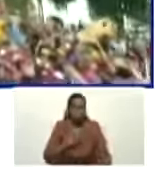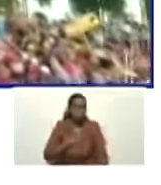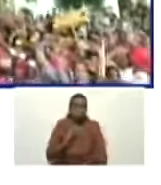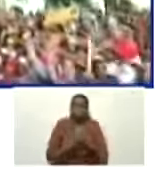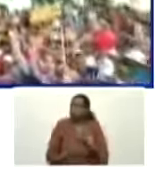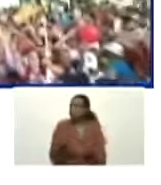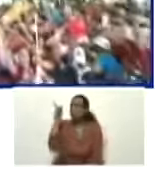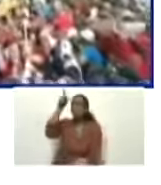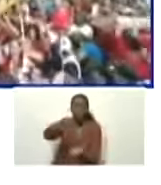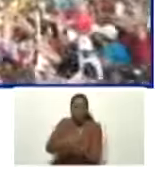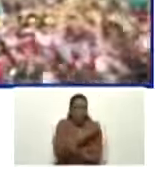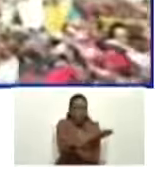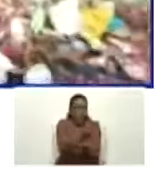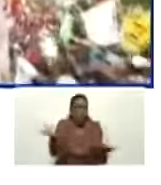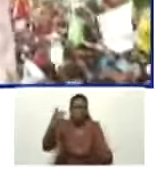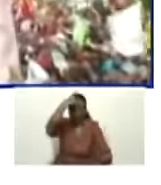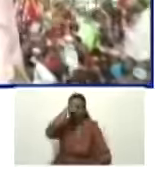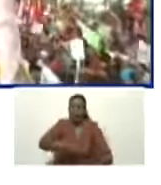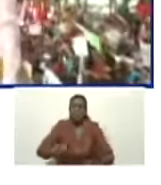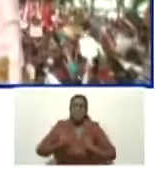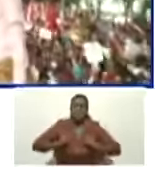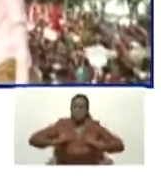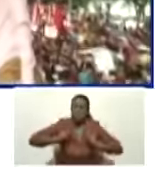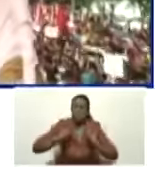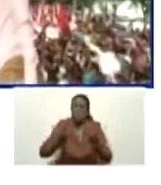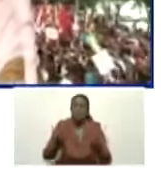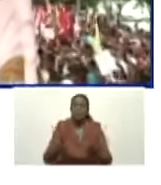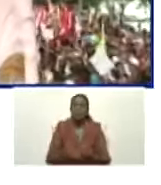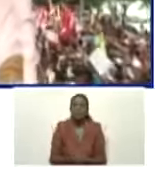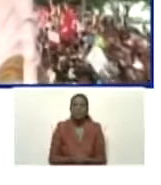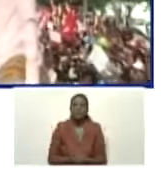al servicio del pueblo de Venezuela.